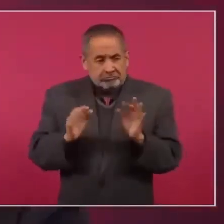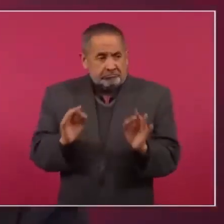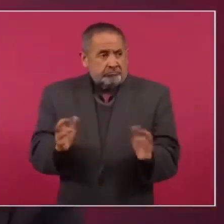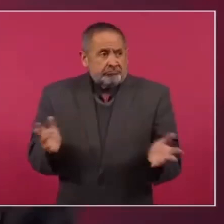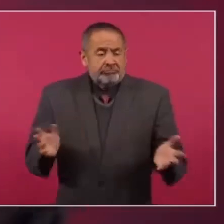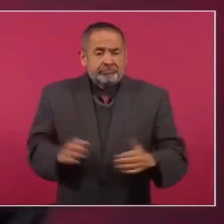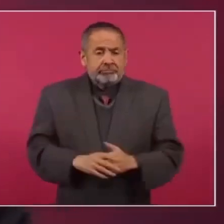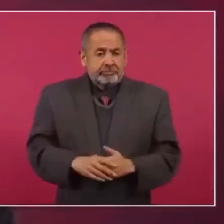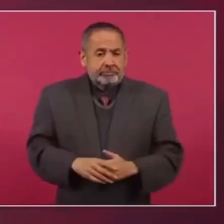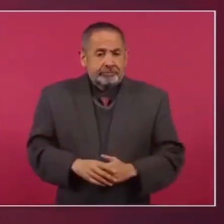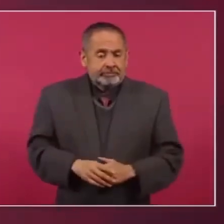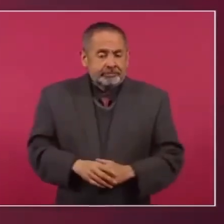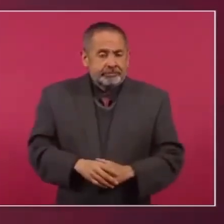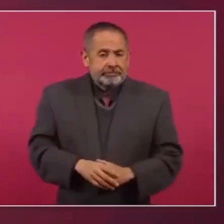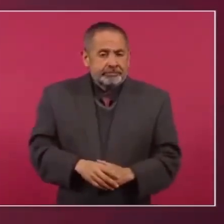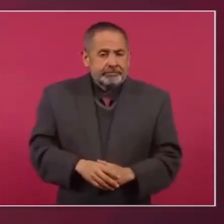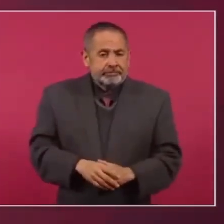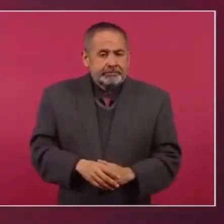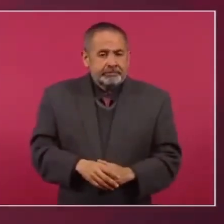porque